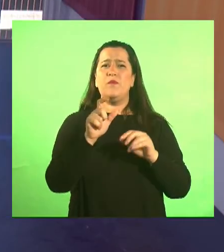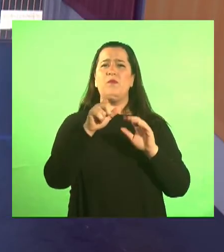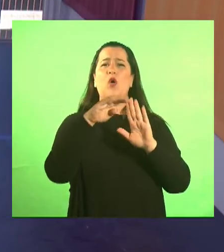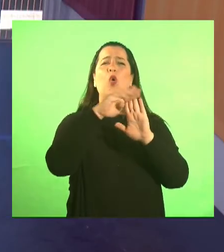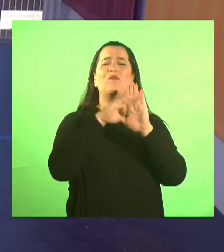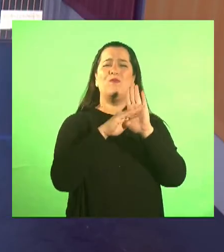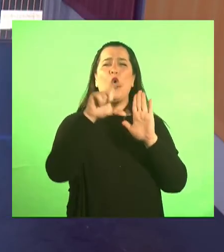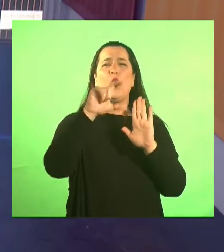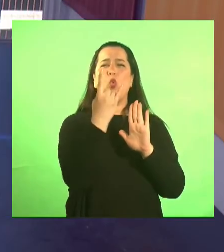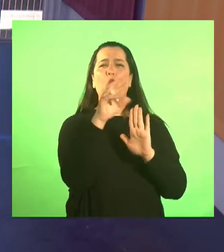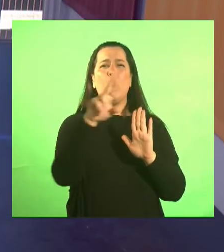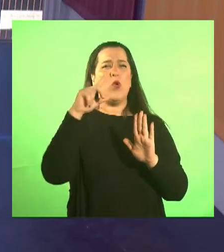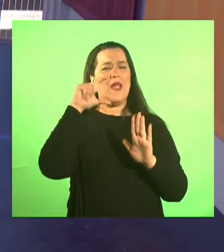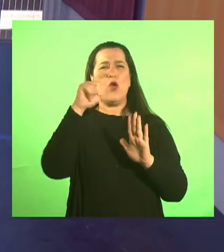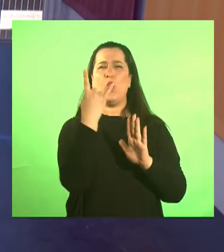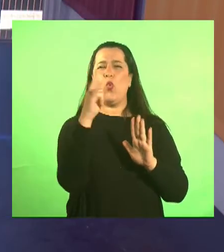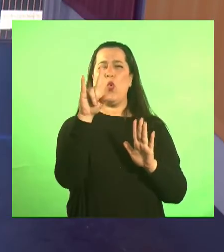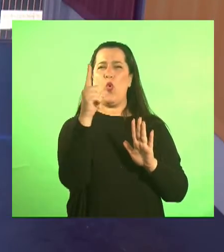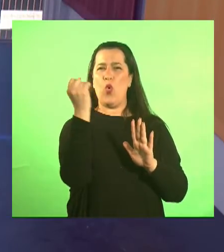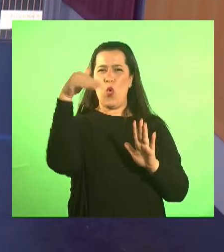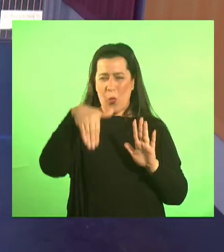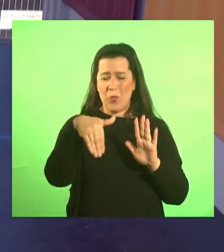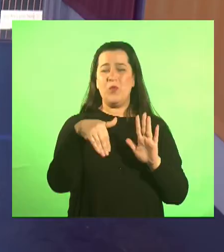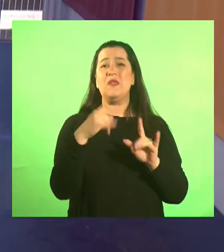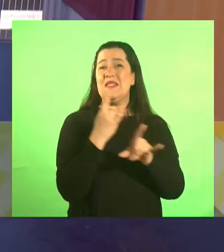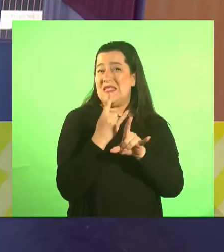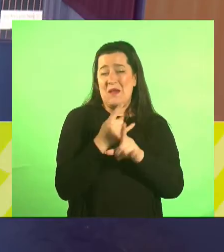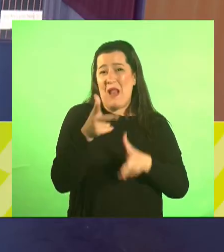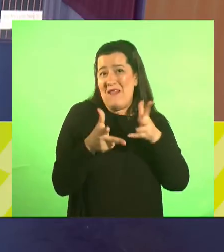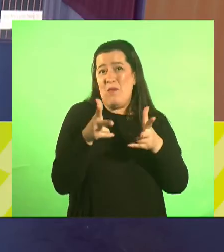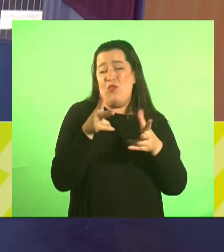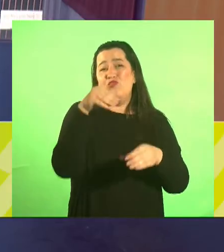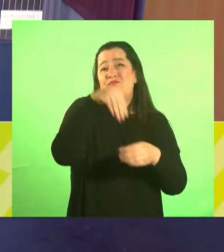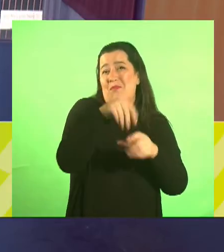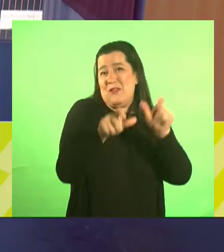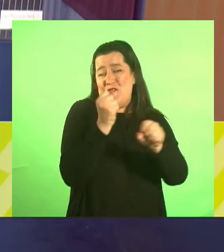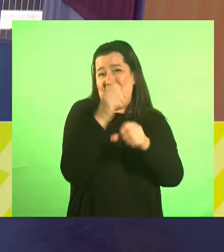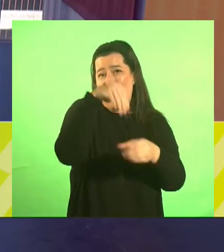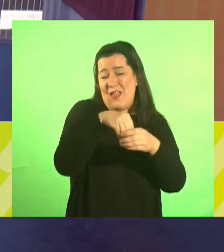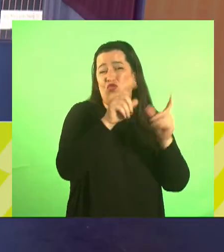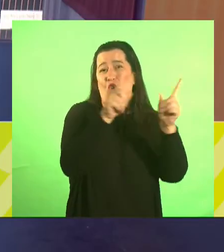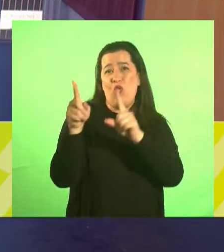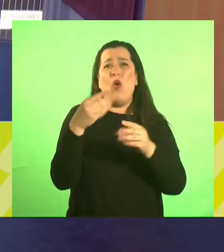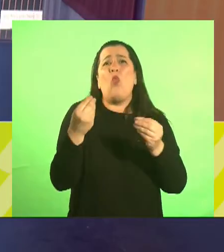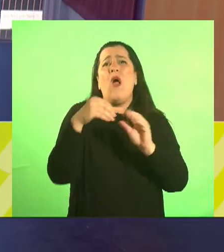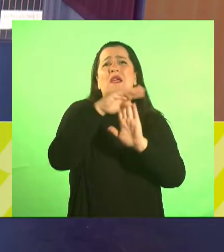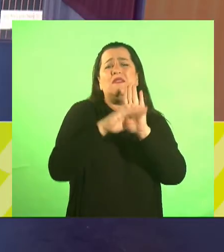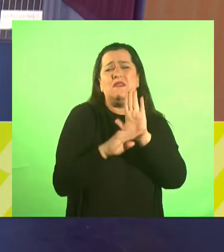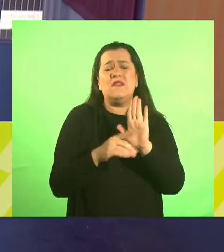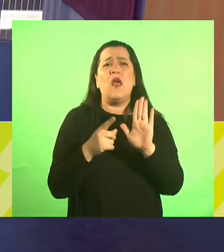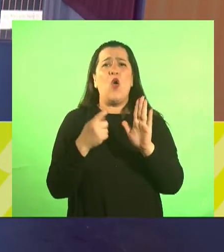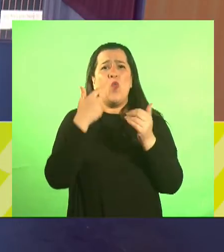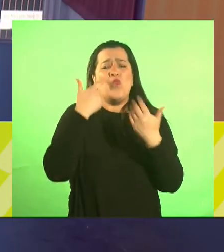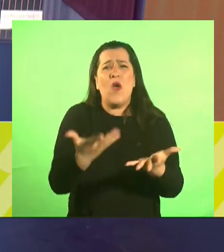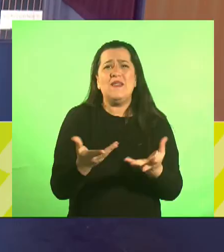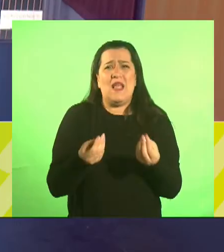Y bien, siempre hablamos, las personas que estamos en educación, de bueno, cuál es el currículum de lo que está visible,